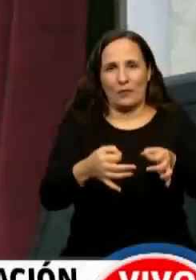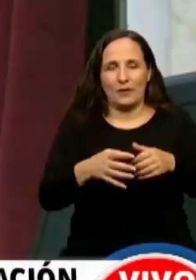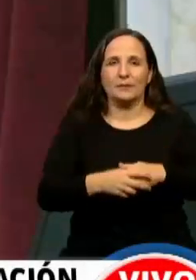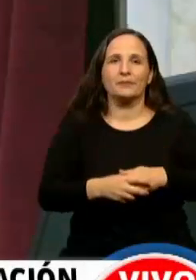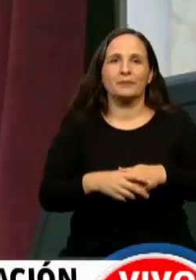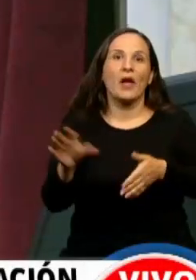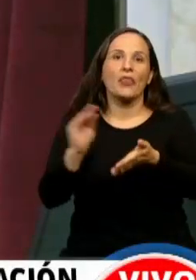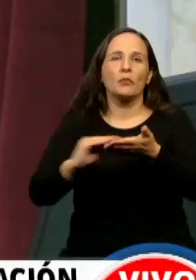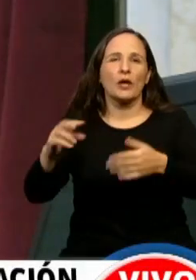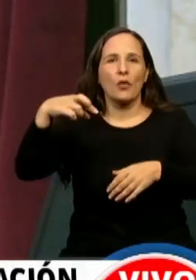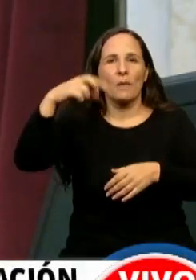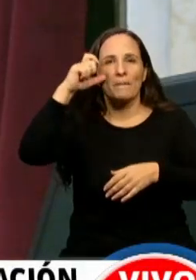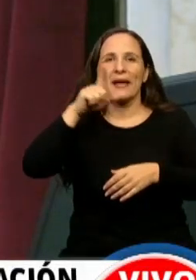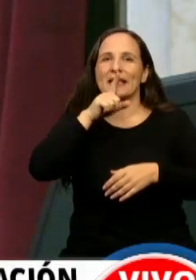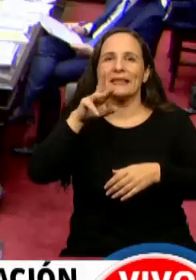Diputado Petri.